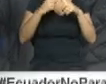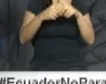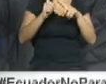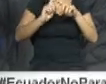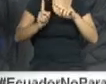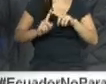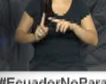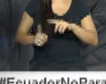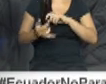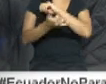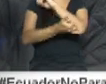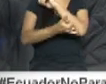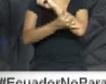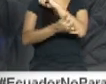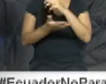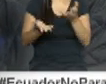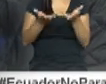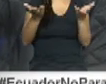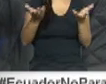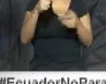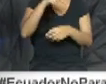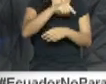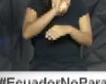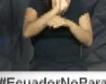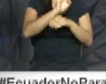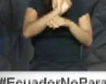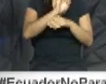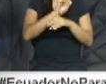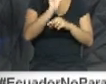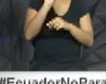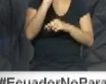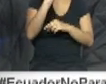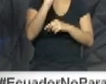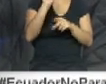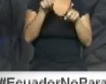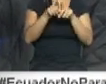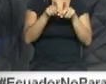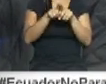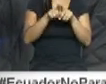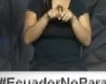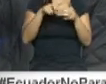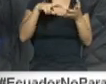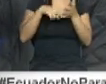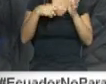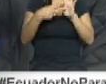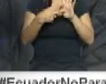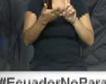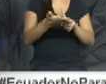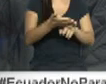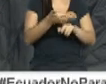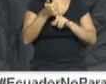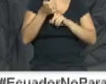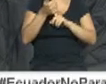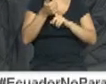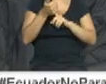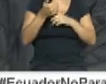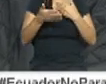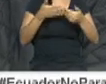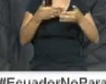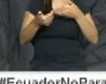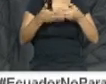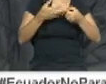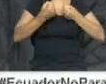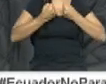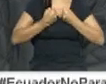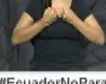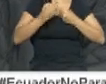países, incluido el Ecuador, es un poco, juega la suerte de captar el poder por las vías que sea, ¿no? Y